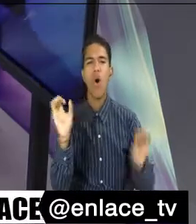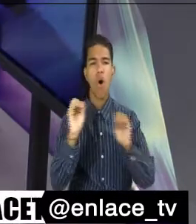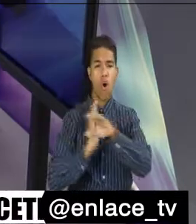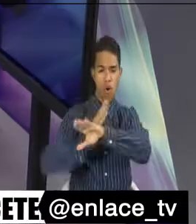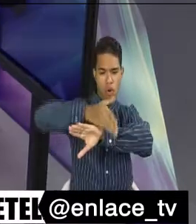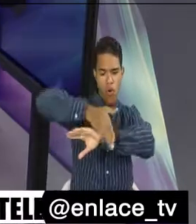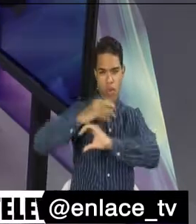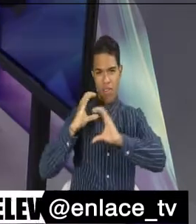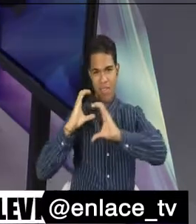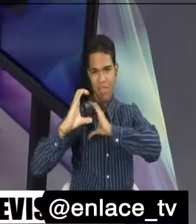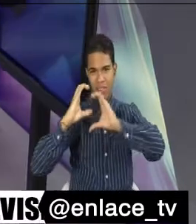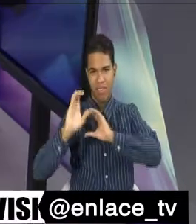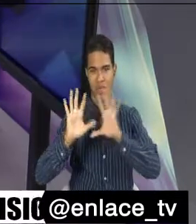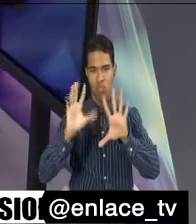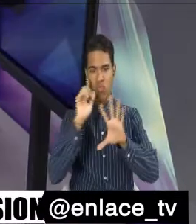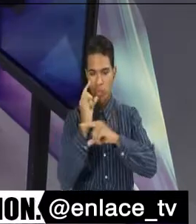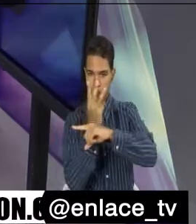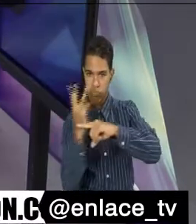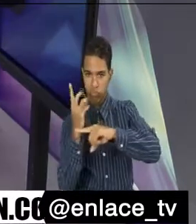nuestra página